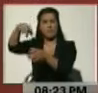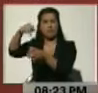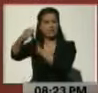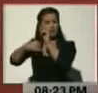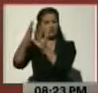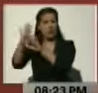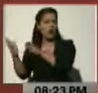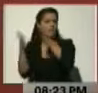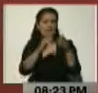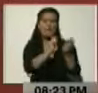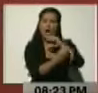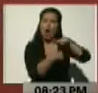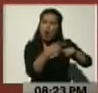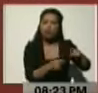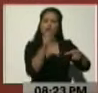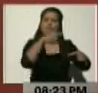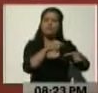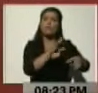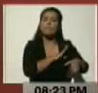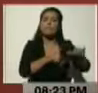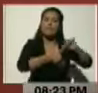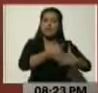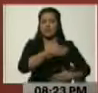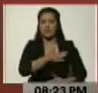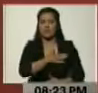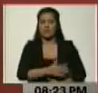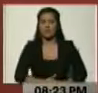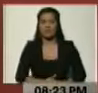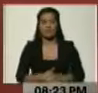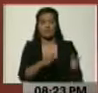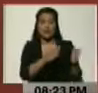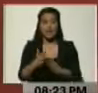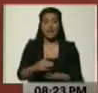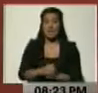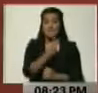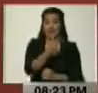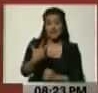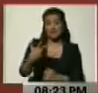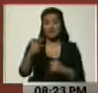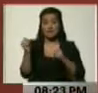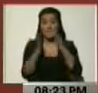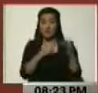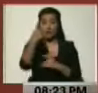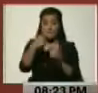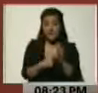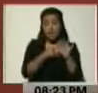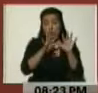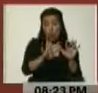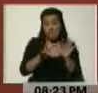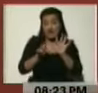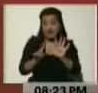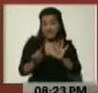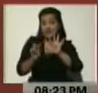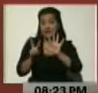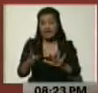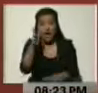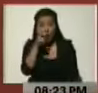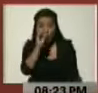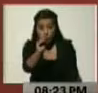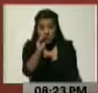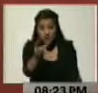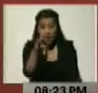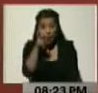22 de marzo, Día Mundial del Agua. 23 de marzo de 1967, escuchen,